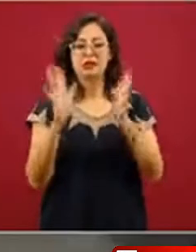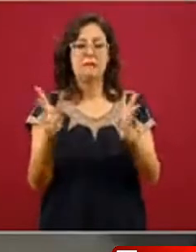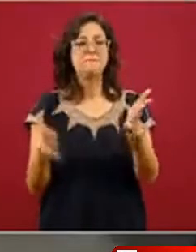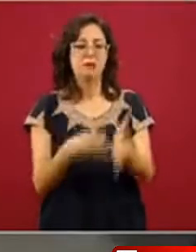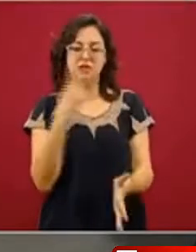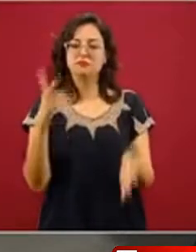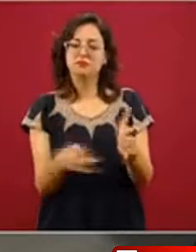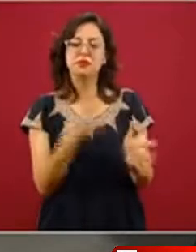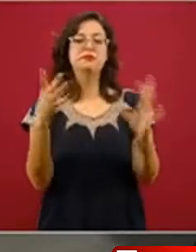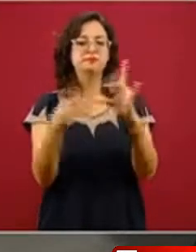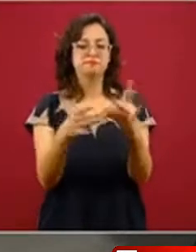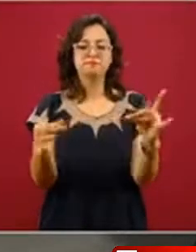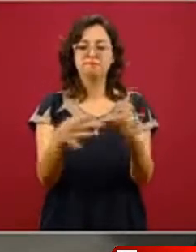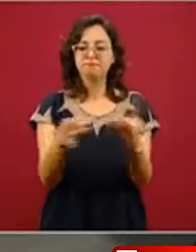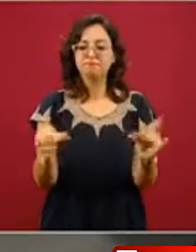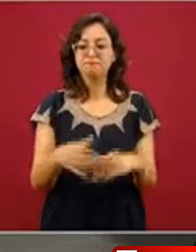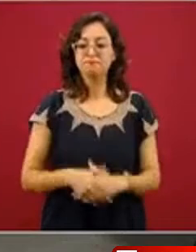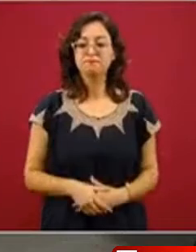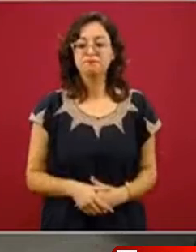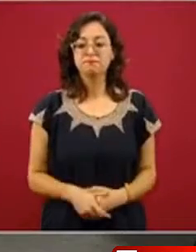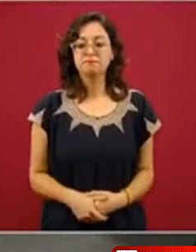gracias.